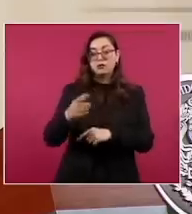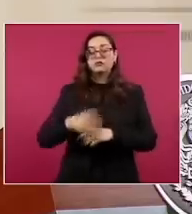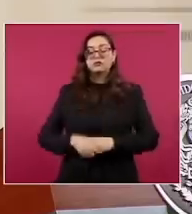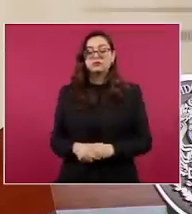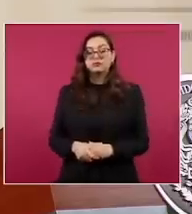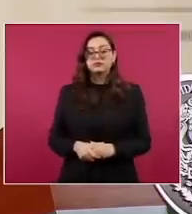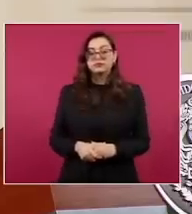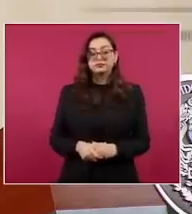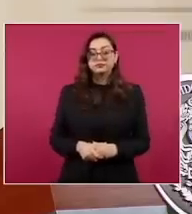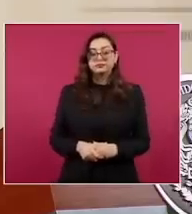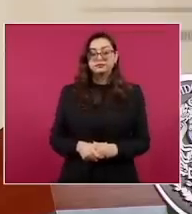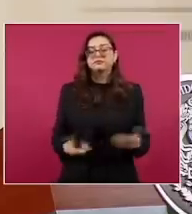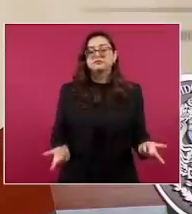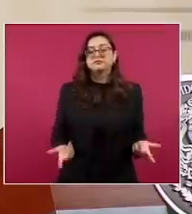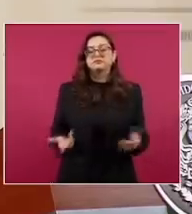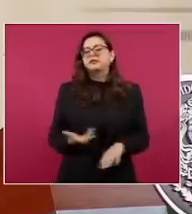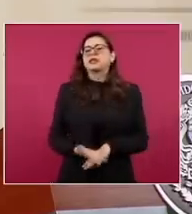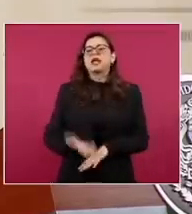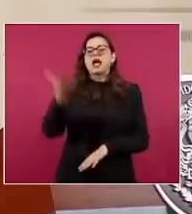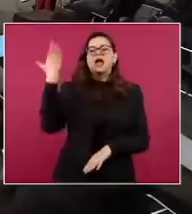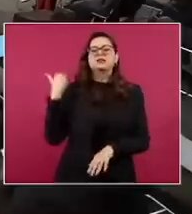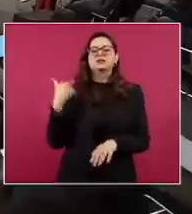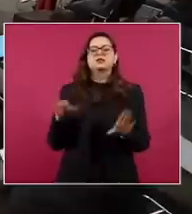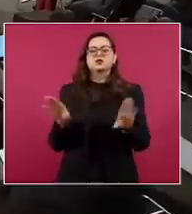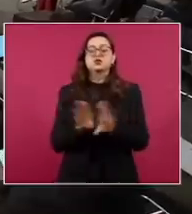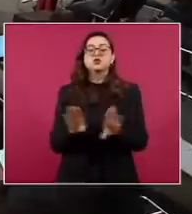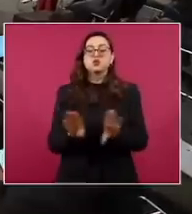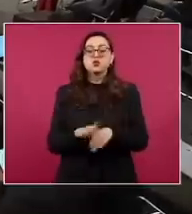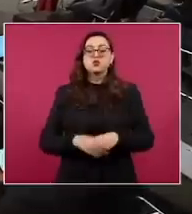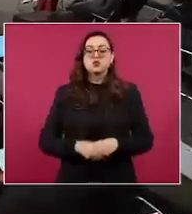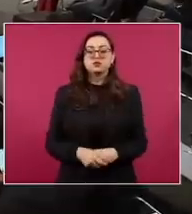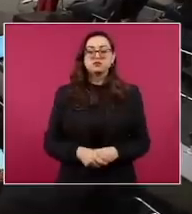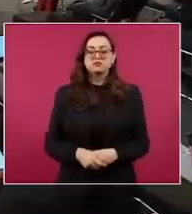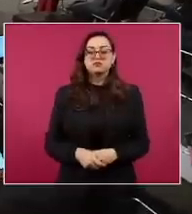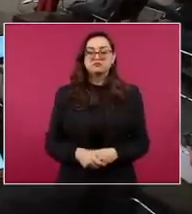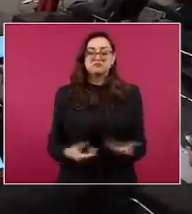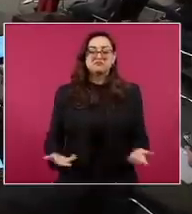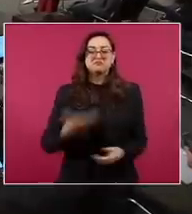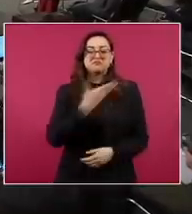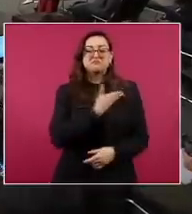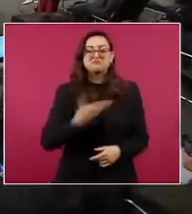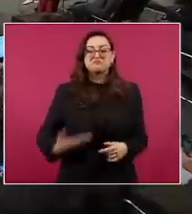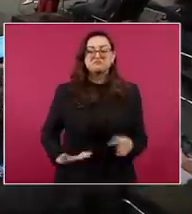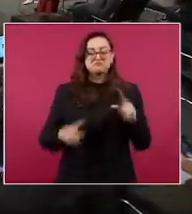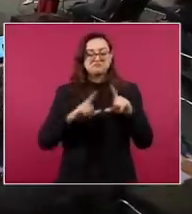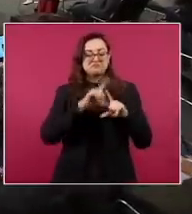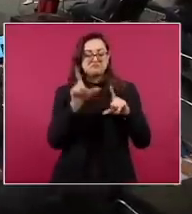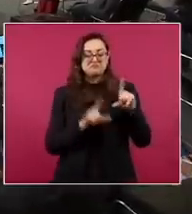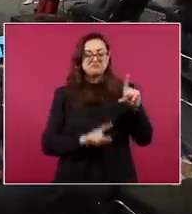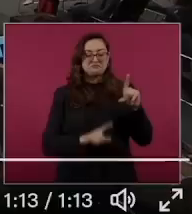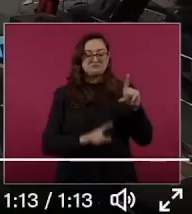¿Cómo era antes? Pues el presidente de la República lo nombraba.